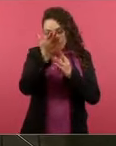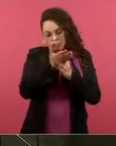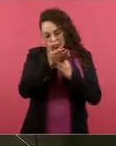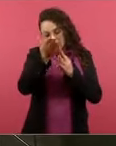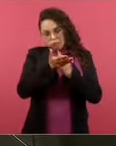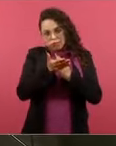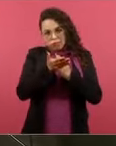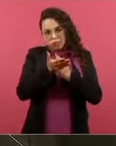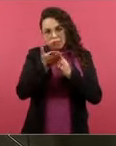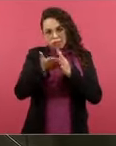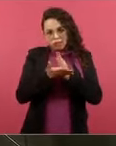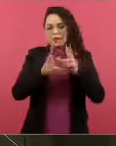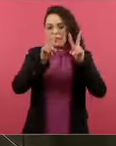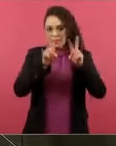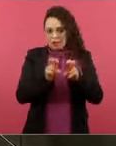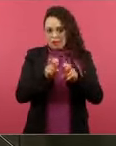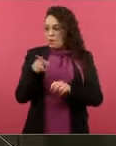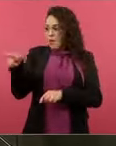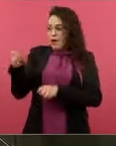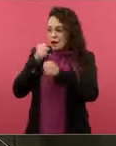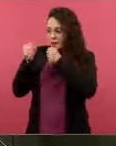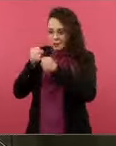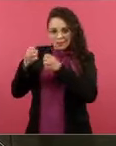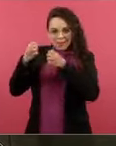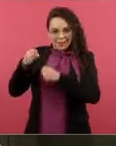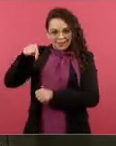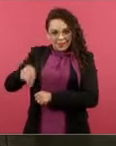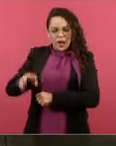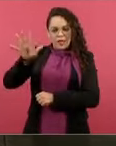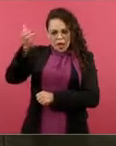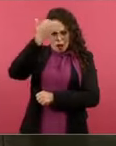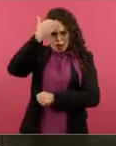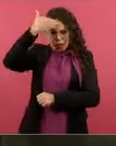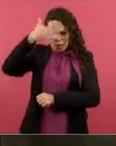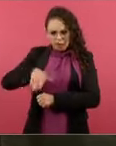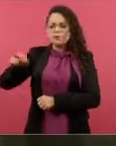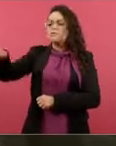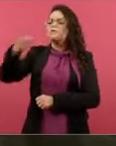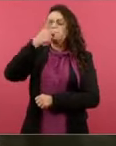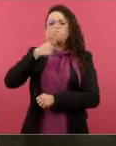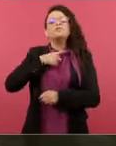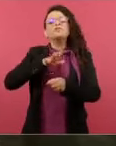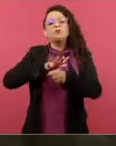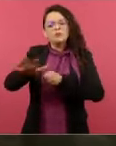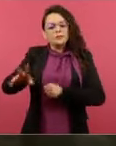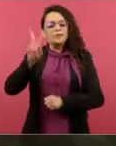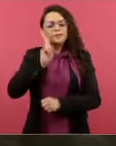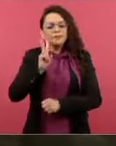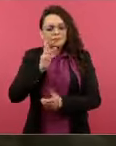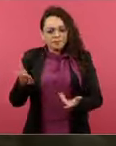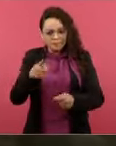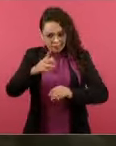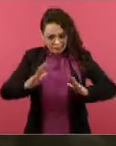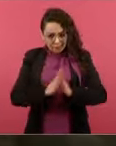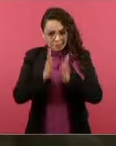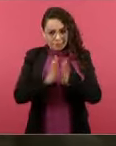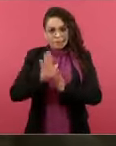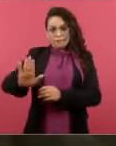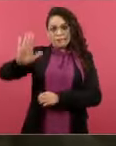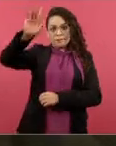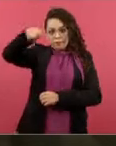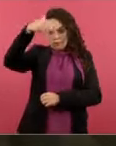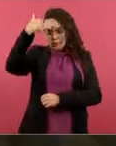presentes ya los conocen y los podemos evaluar. ¿Me pueden decir cuáles son? Levanten su mano. ¿Se saben el